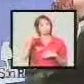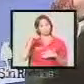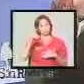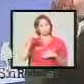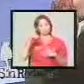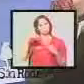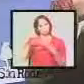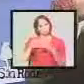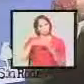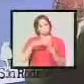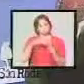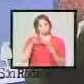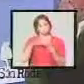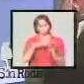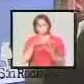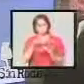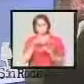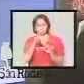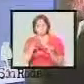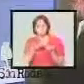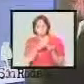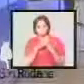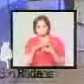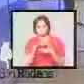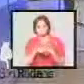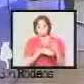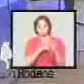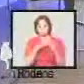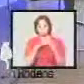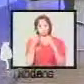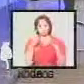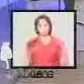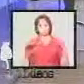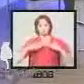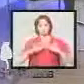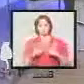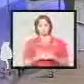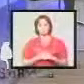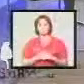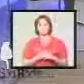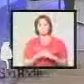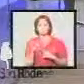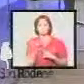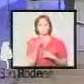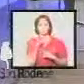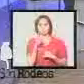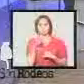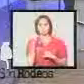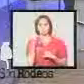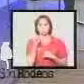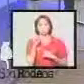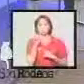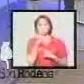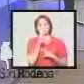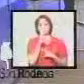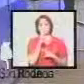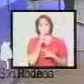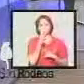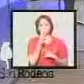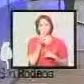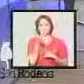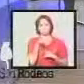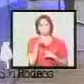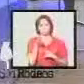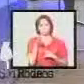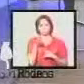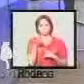esta puede línea. Acceder a ese tipo de crédito para vivienda. Así es. Con una tasa de interés de un 6. De un 6.5,